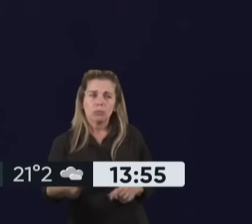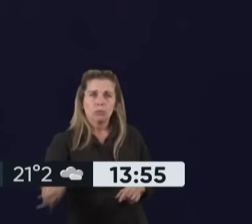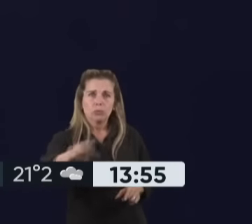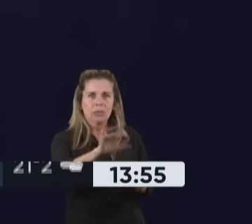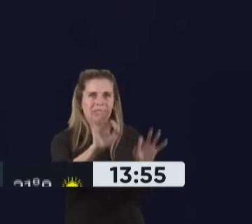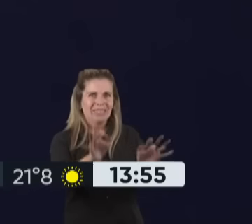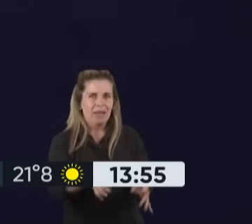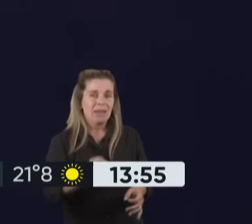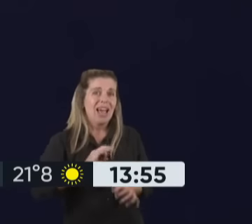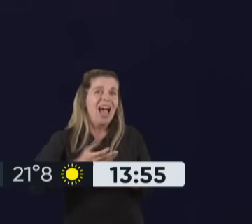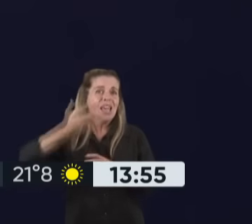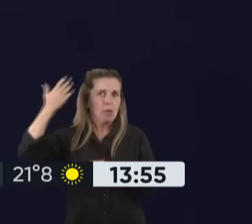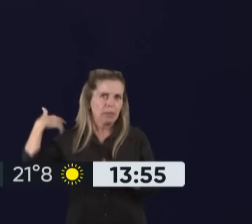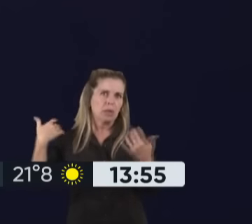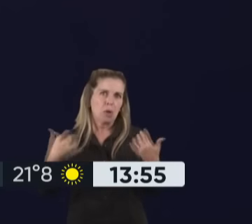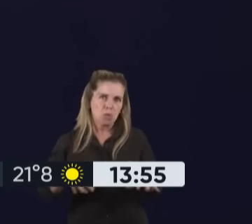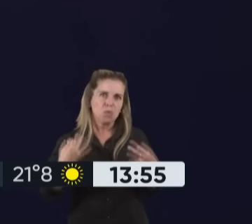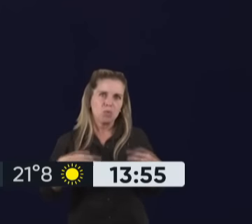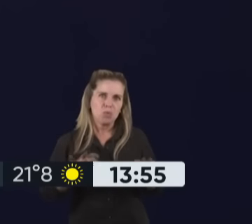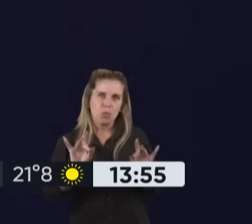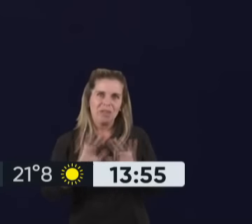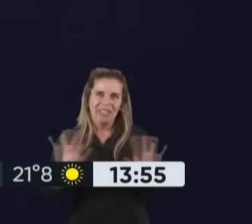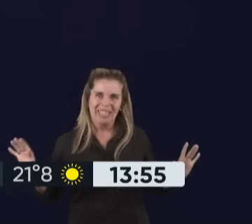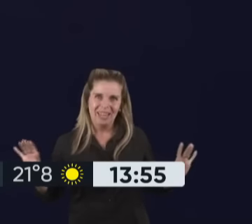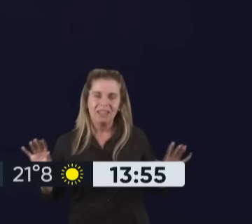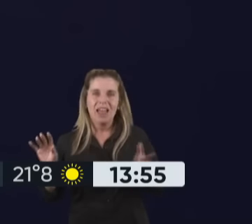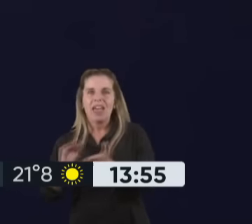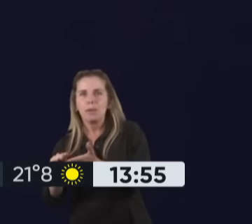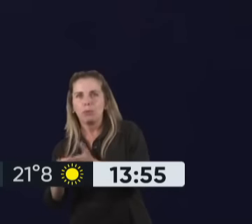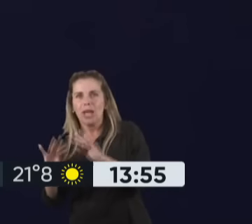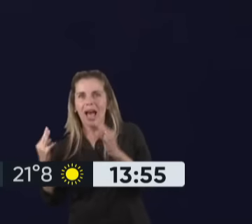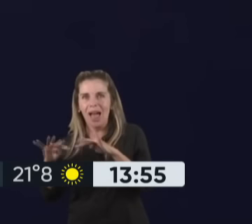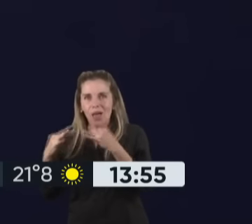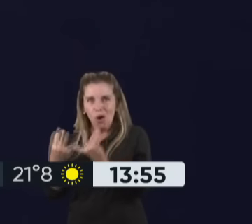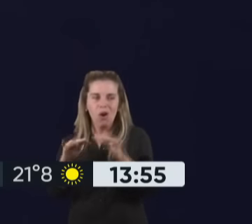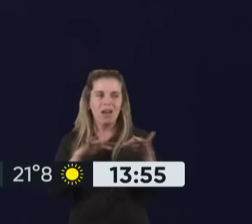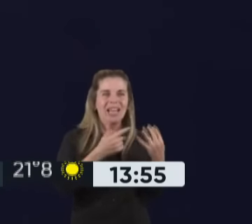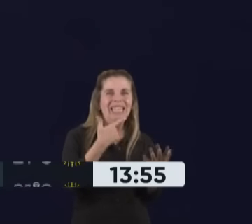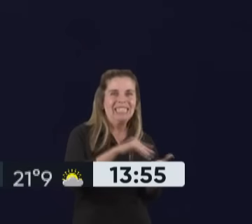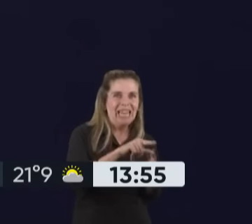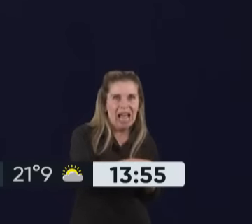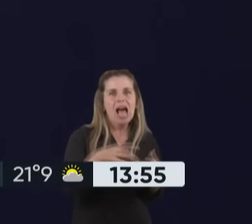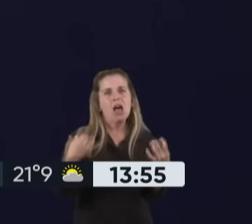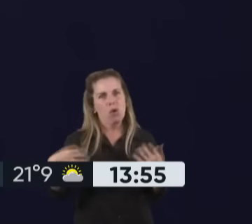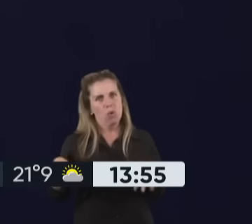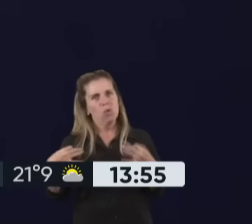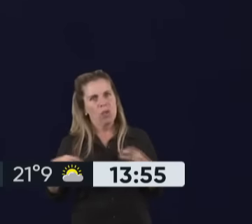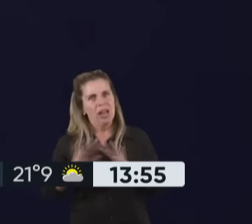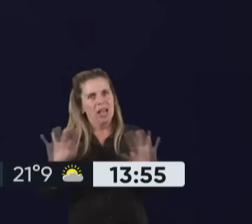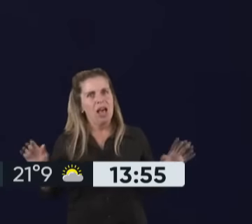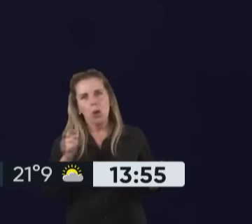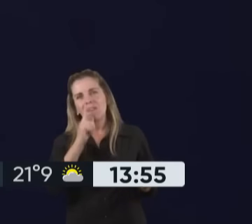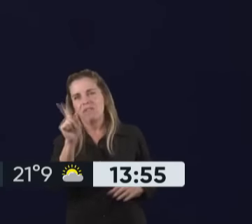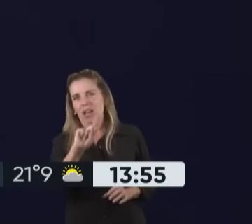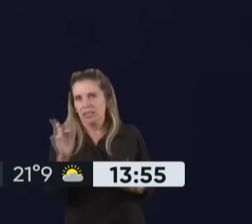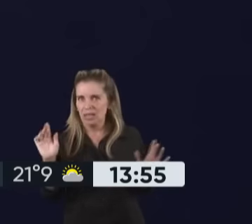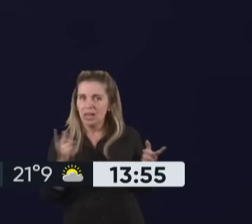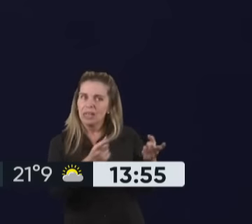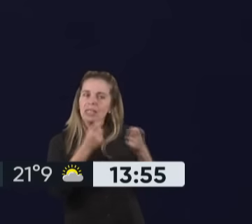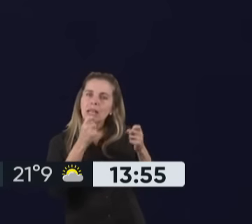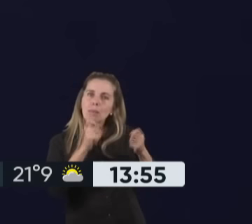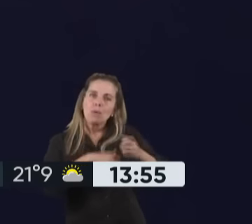que no la pasamos muy bien en las cámaras, que tenemos que reconstruir mayorías